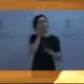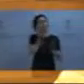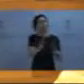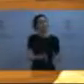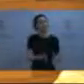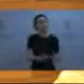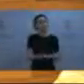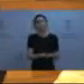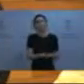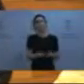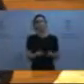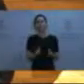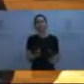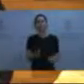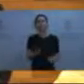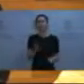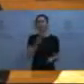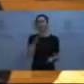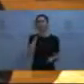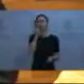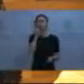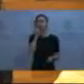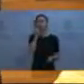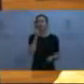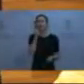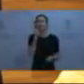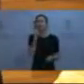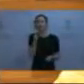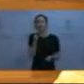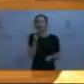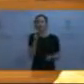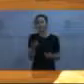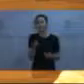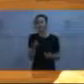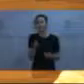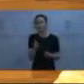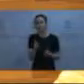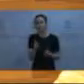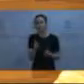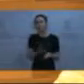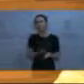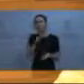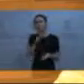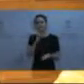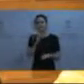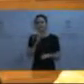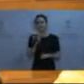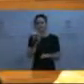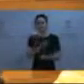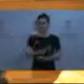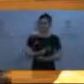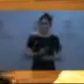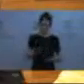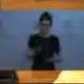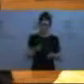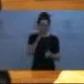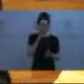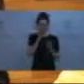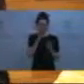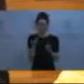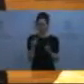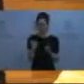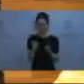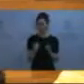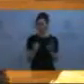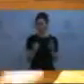ser que se quejen porque sí, ¿no? Mire, yo le he solicitado hace escasas fechas una relación de todas las solicitudes